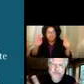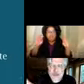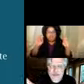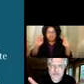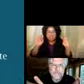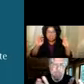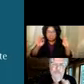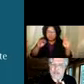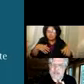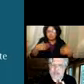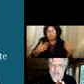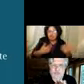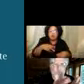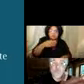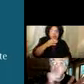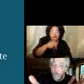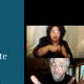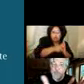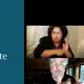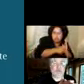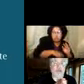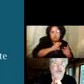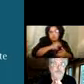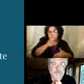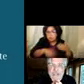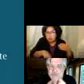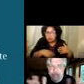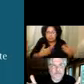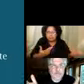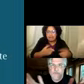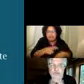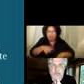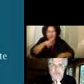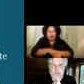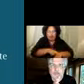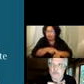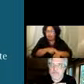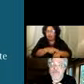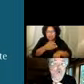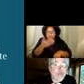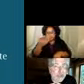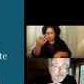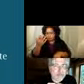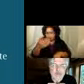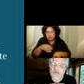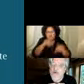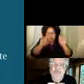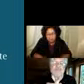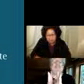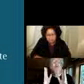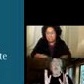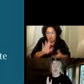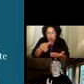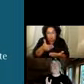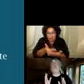es gratis. Puede bajarlo electrónicamente. Son diarios, periódicos, reportes nacionales, encuestas